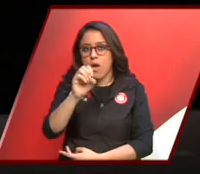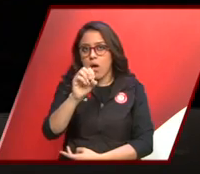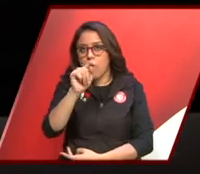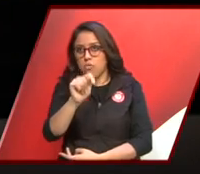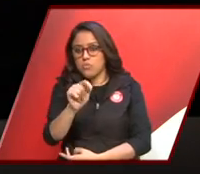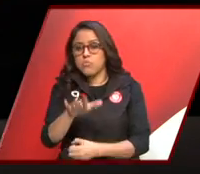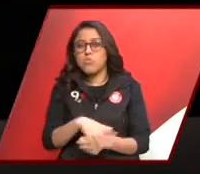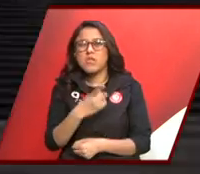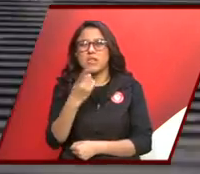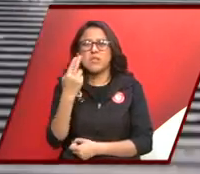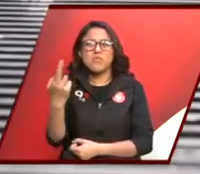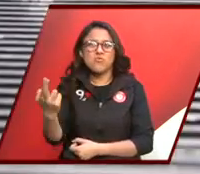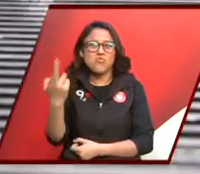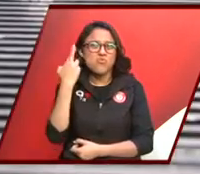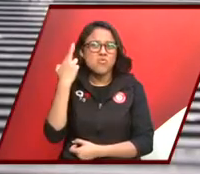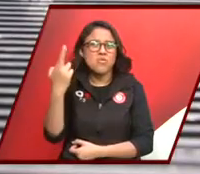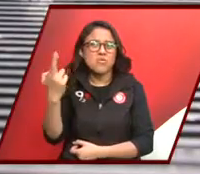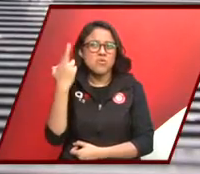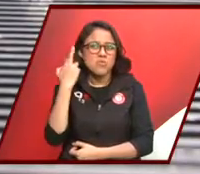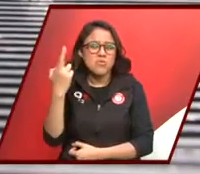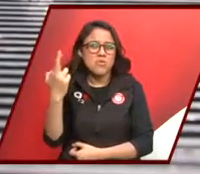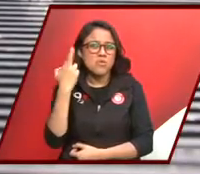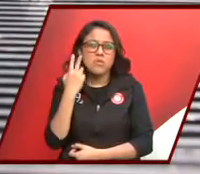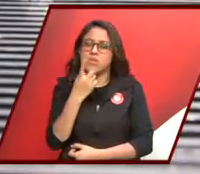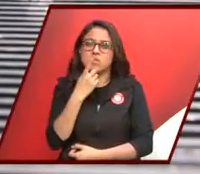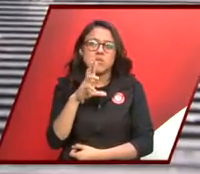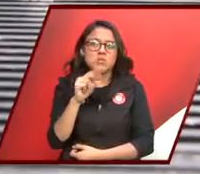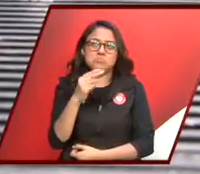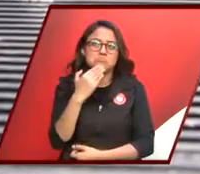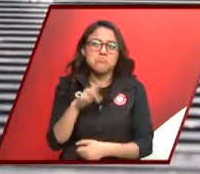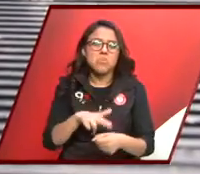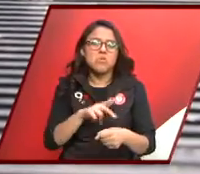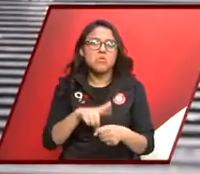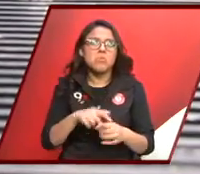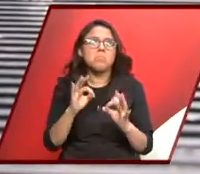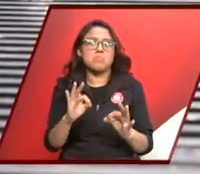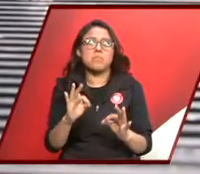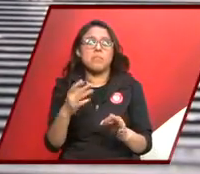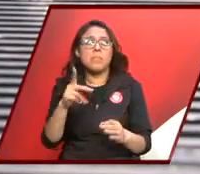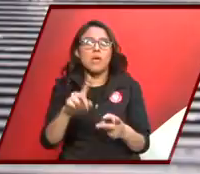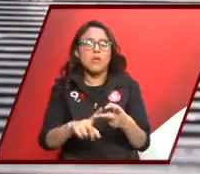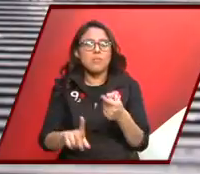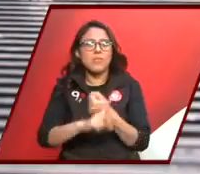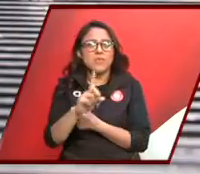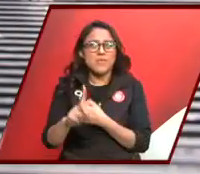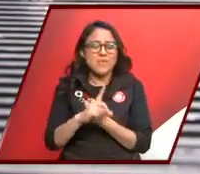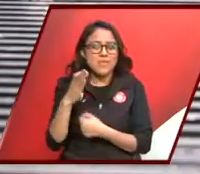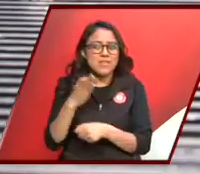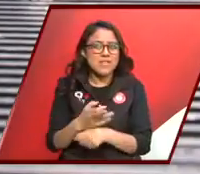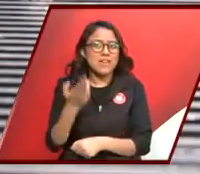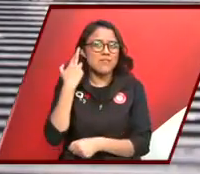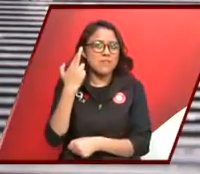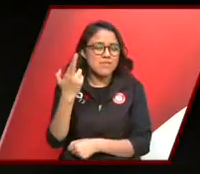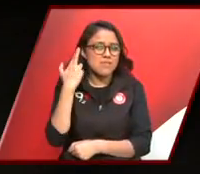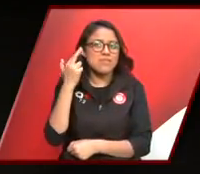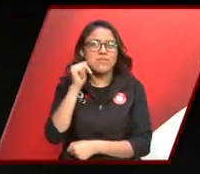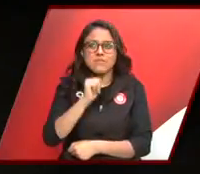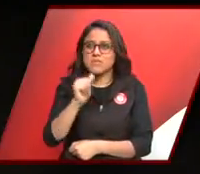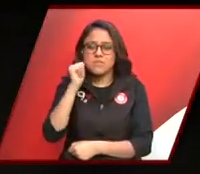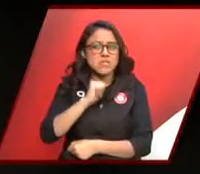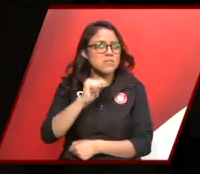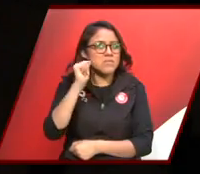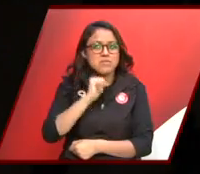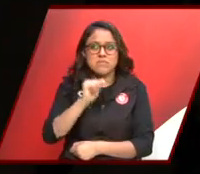La intensidad de ruido no rebasa los decibeles permitidos, ¿no? La norma. Pero el problema que tenemos es que este ruido es constante y permanente.